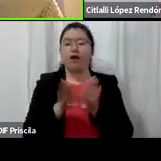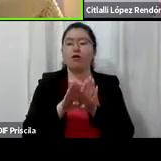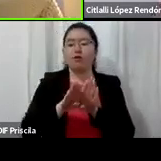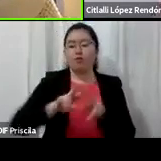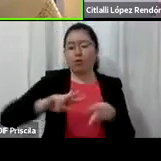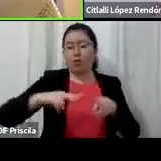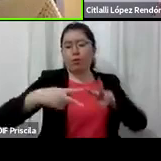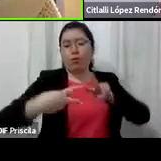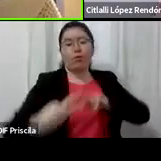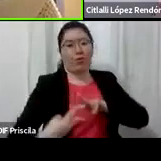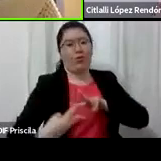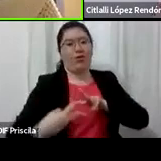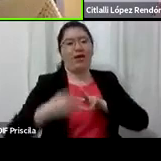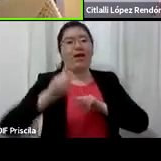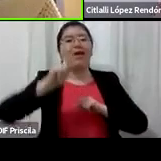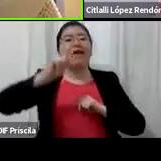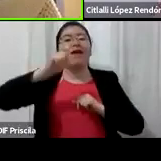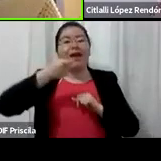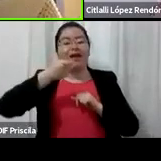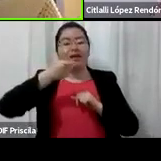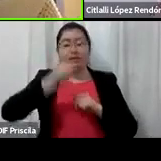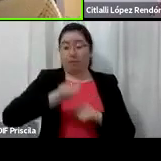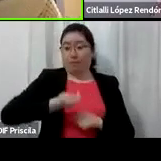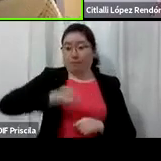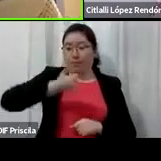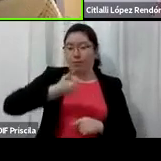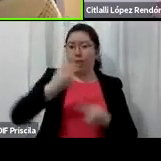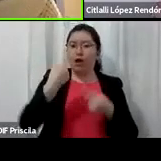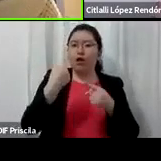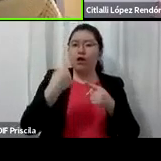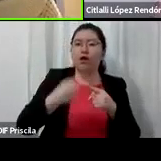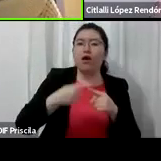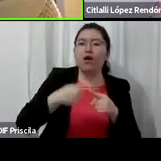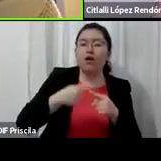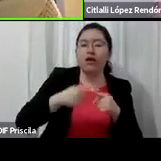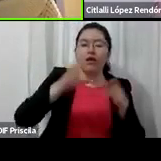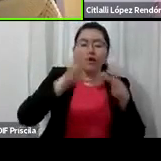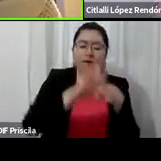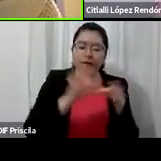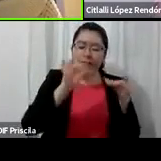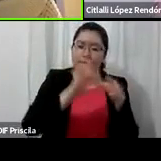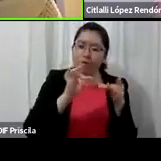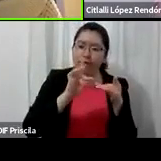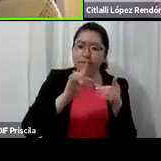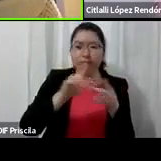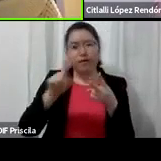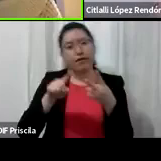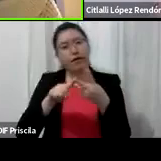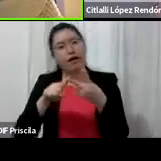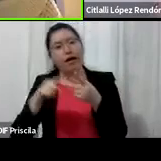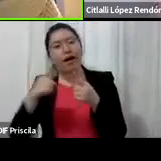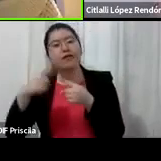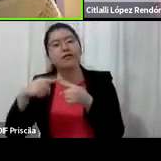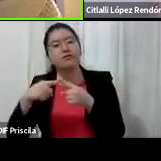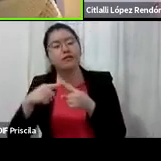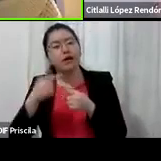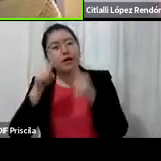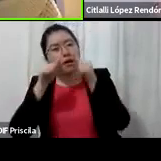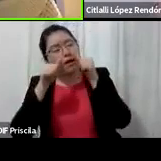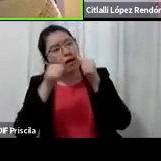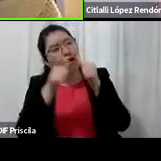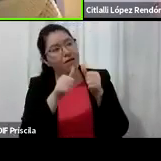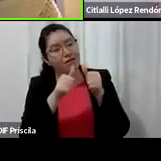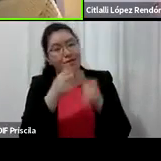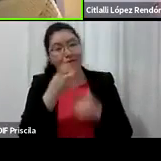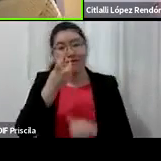y perdón, es necesario cambiar quién escucha y quién habla, especialmente en un momento tan crítico para el